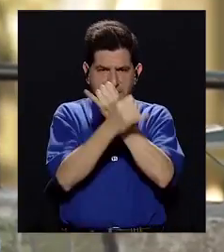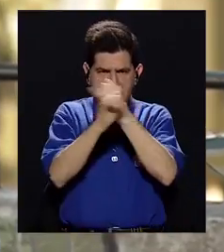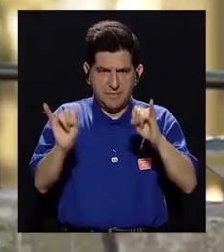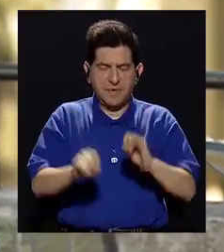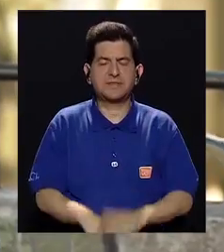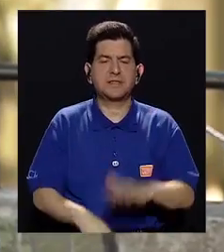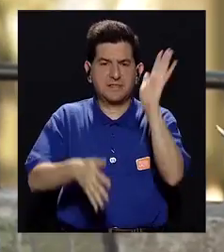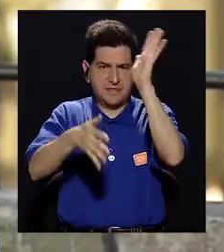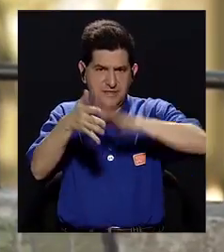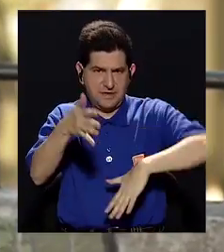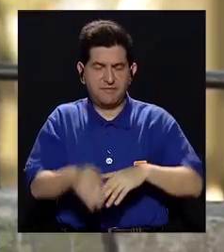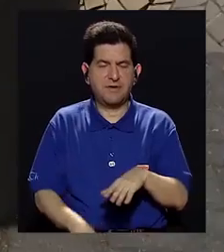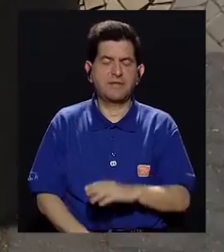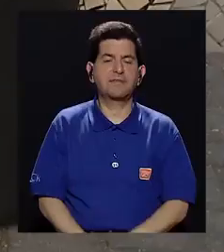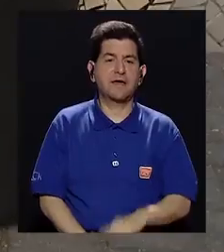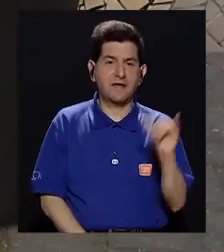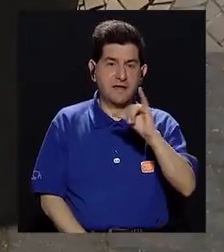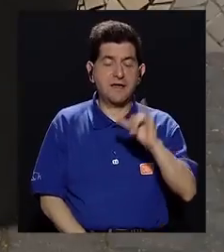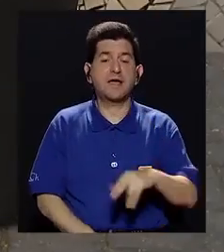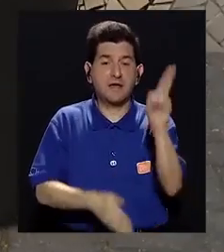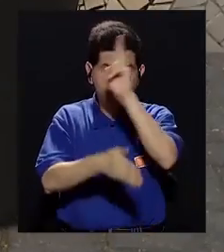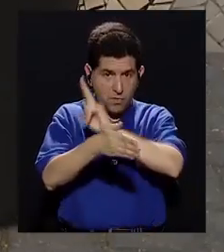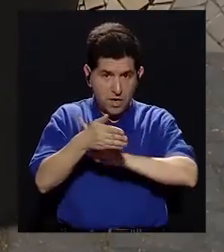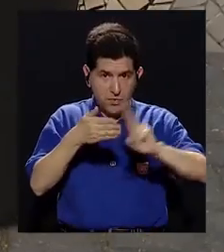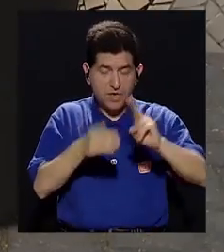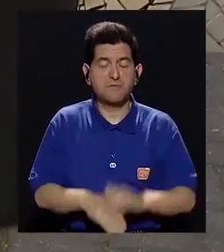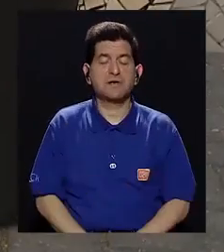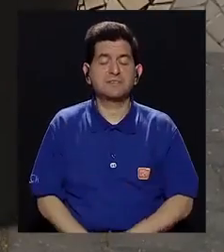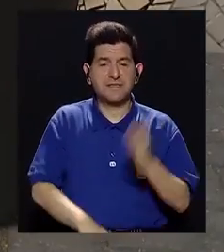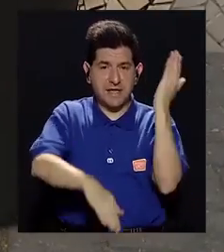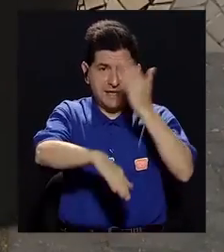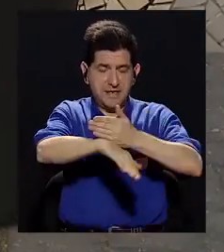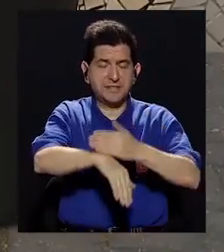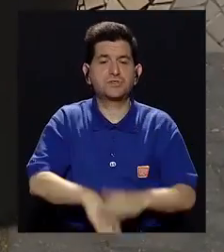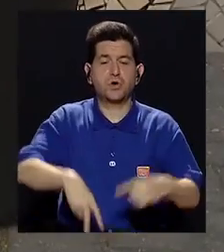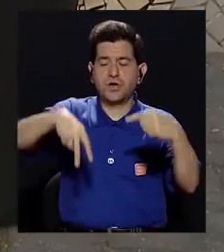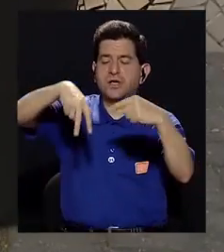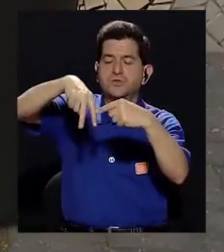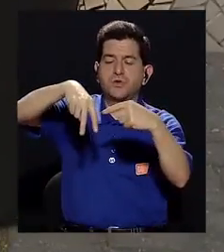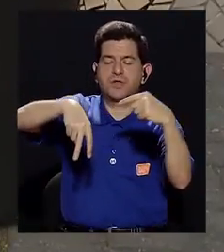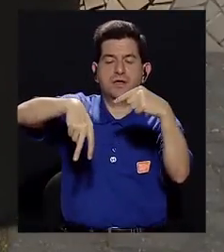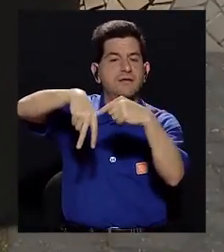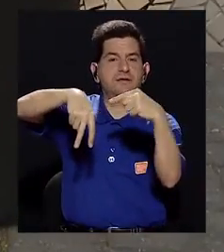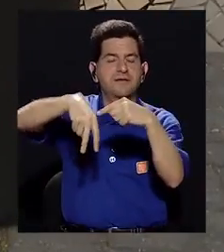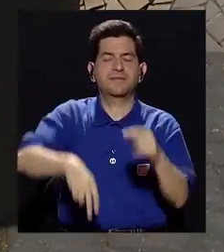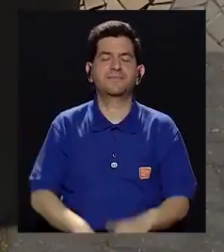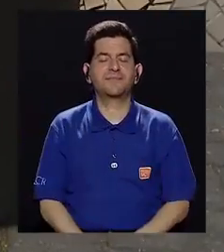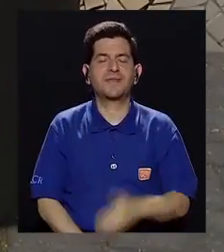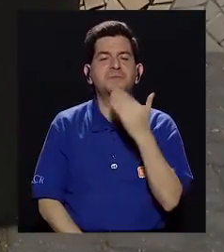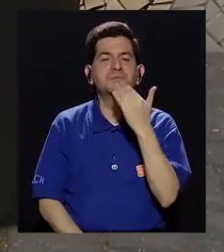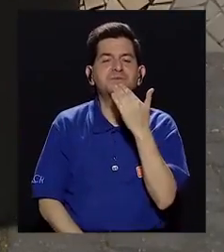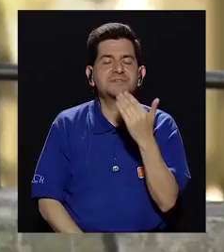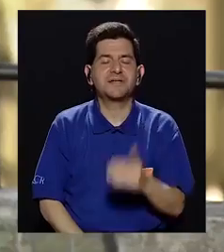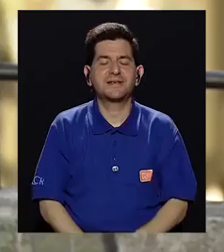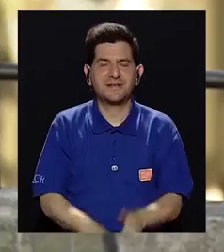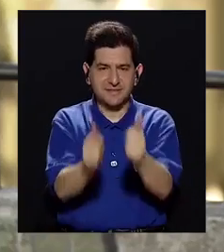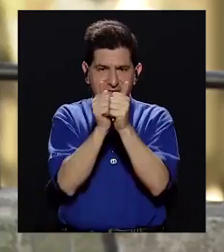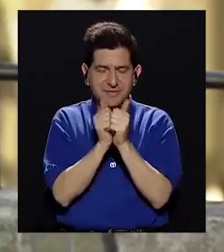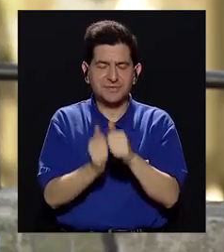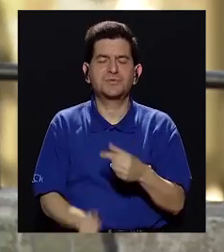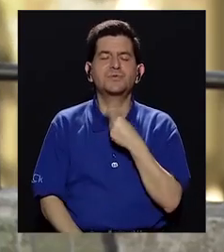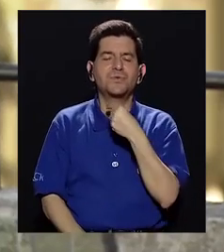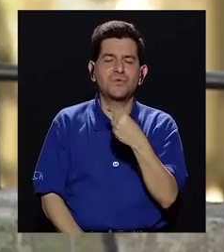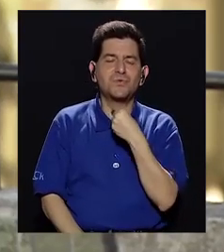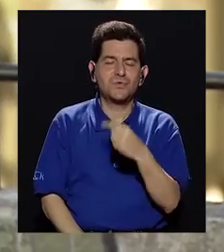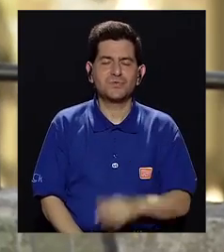en reconstrucción de rodilla y cadera de la misma universidad. Doctor, bienvenido, gracias por acompañarnos el día de hoy. Muchas gracias por la invitación,